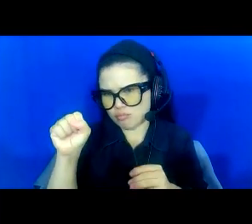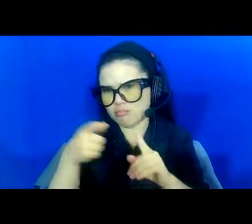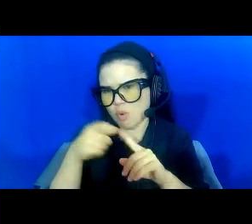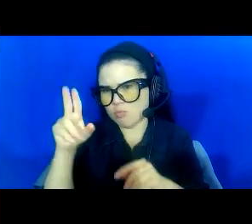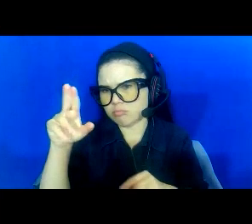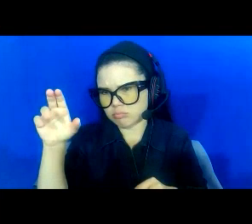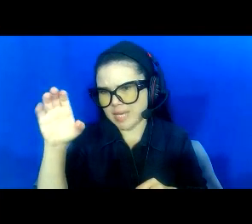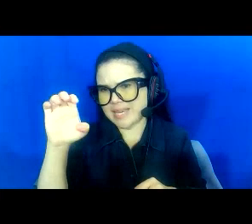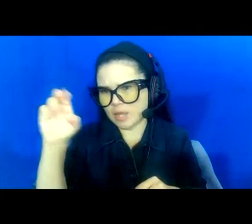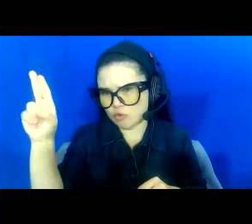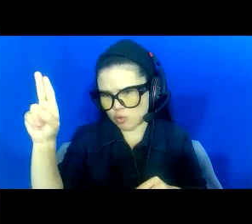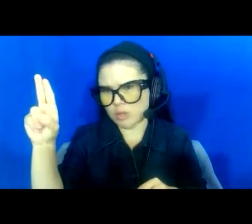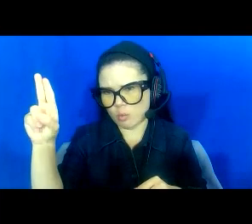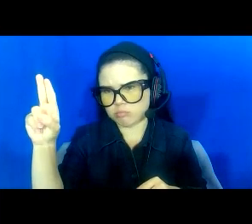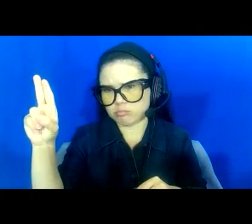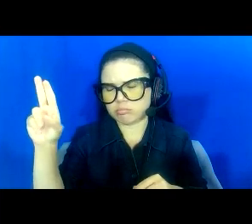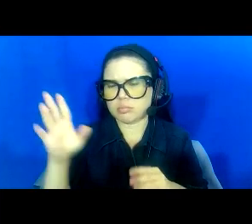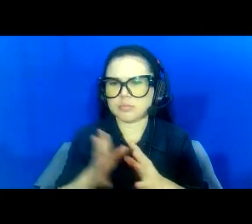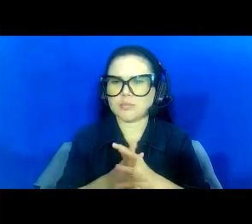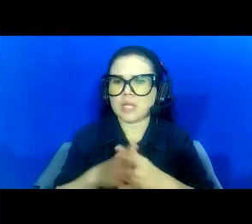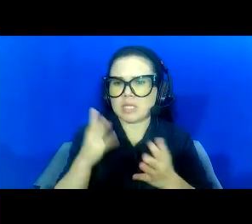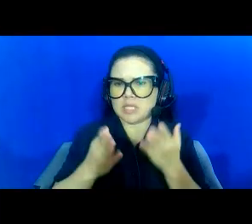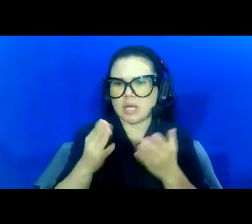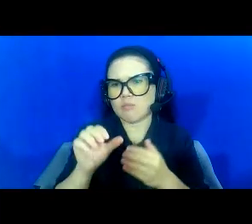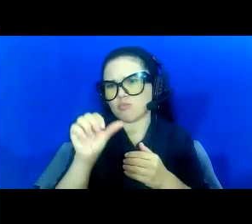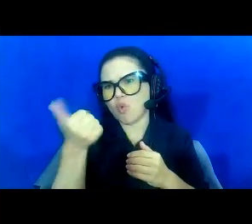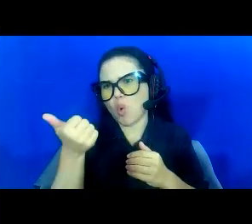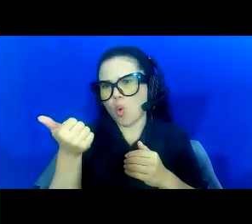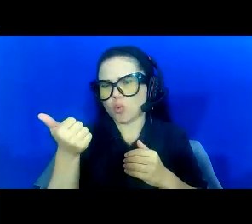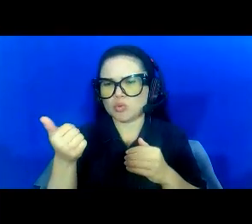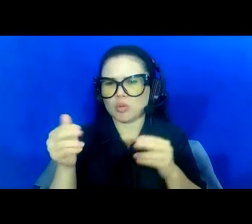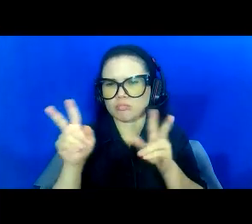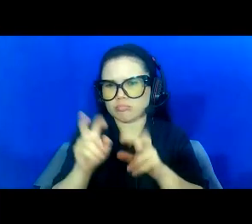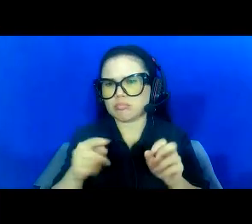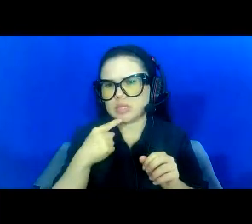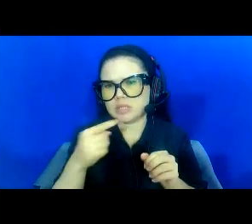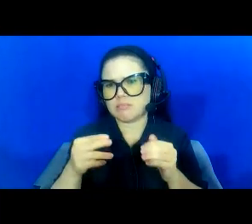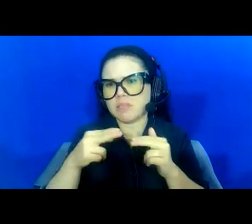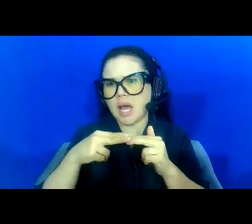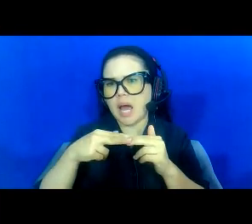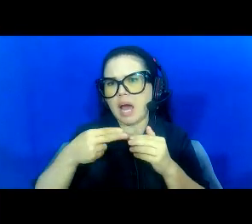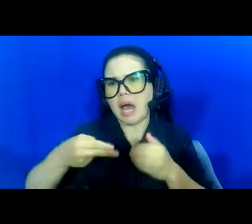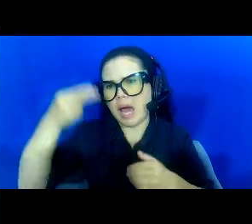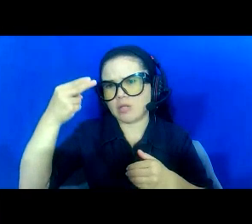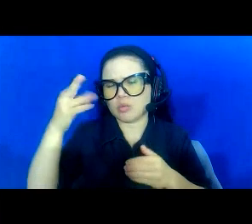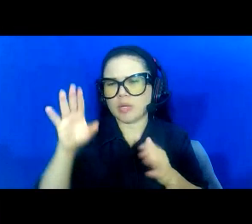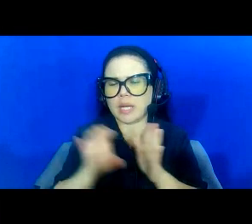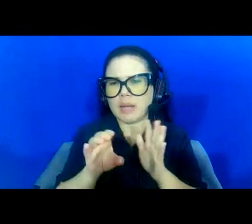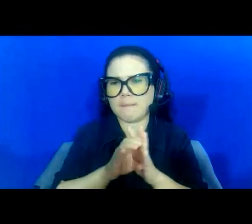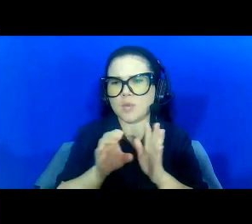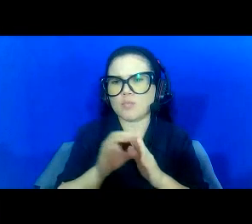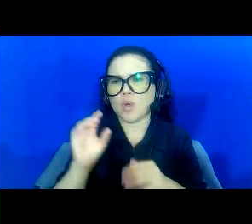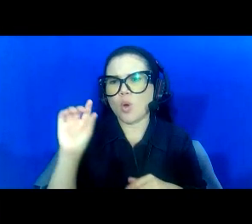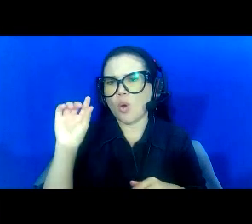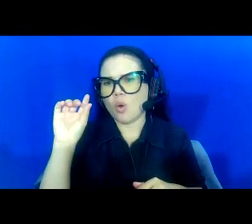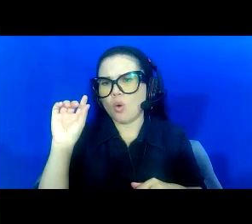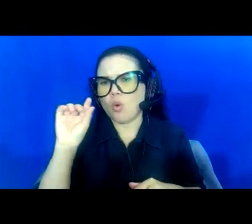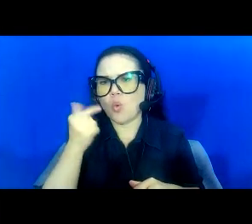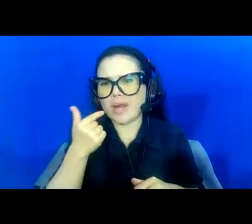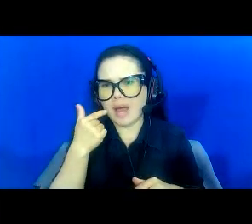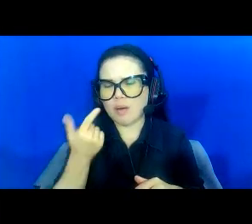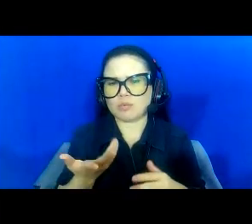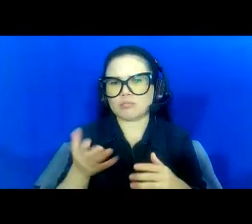que sí tengan una alta vulnerabilidad. Un ejemplo va a ser Guaynabo, en donde, por ejemplo, lo que es el barrio Amelia y lo que es Juan Domingo